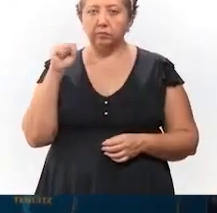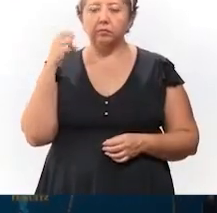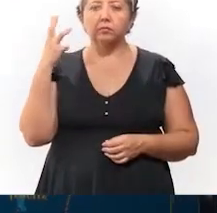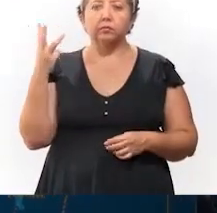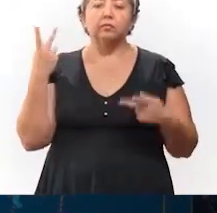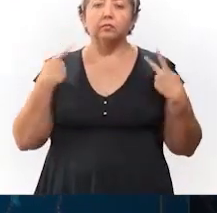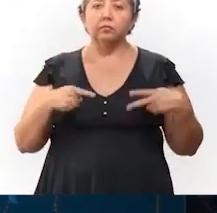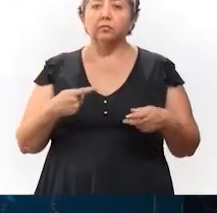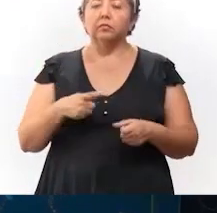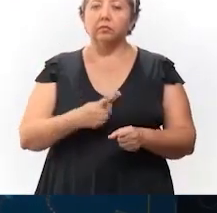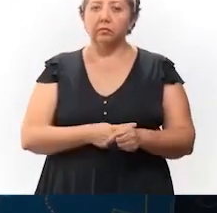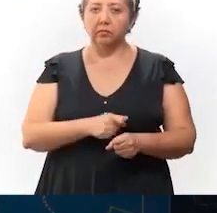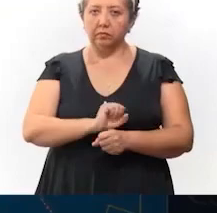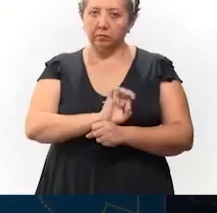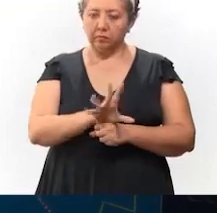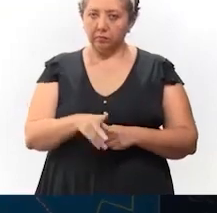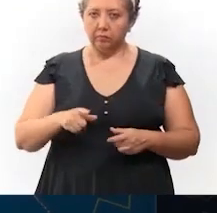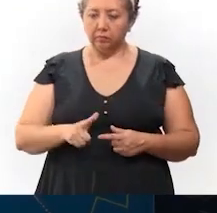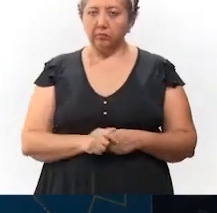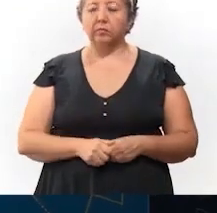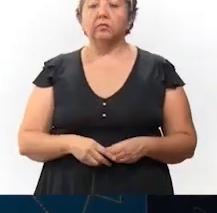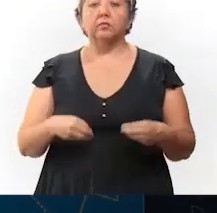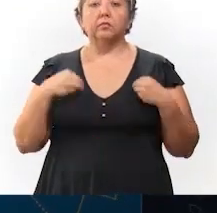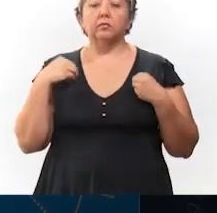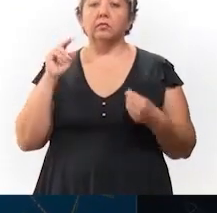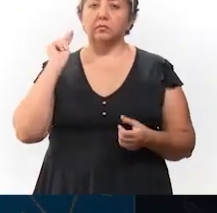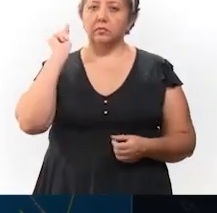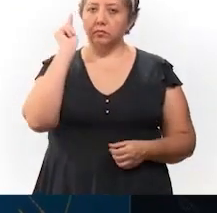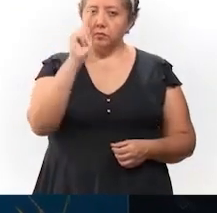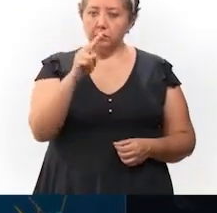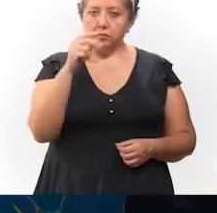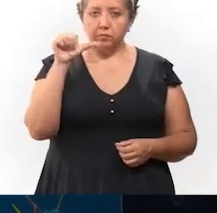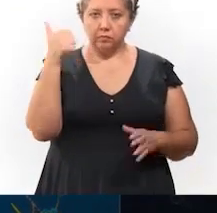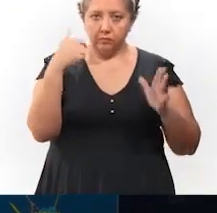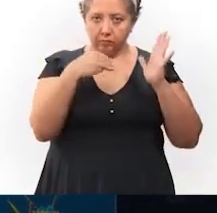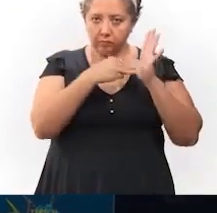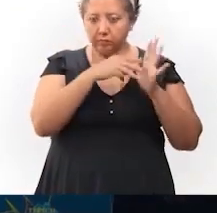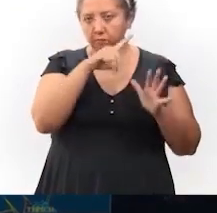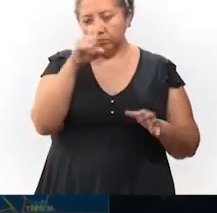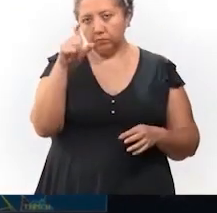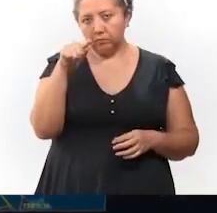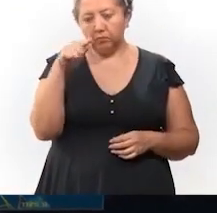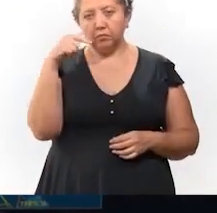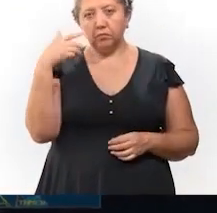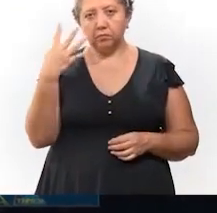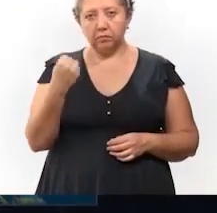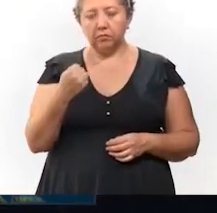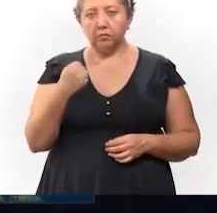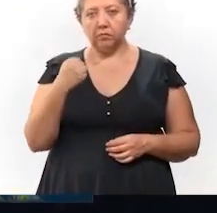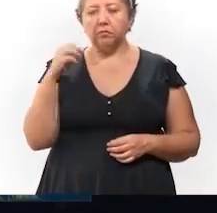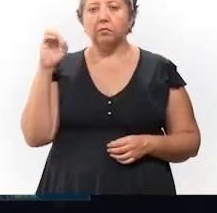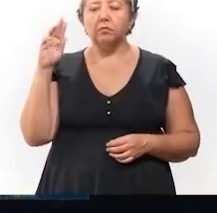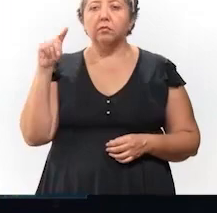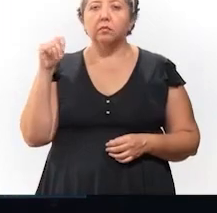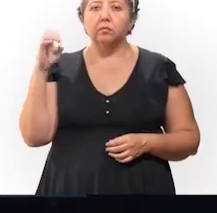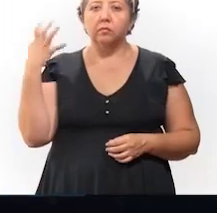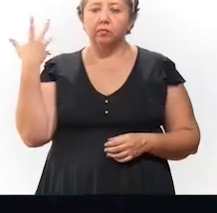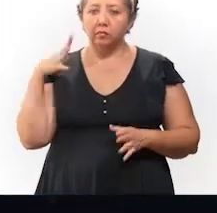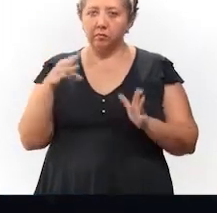42.563 personas contagiadas de coronavirus que viven en la zona norte 11.179, en la zona